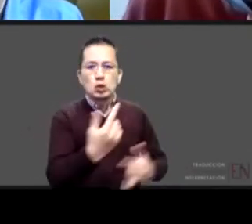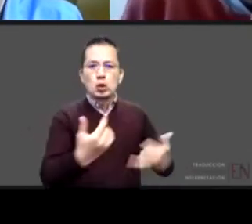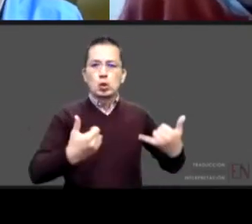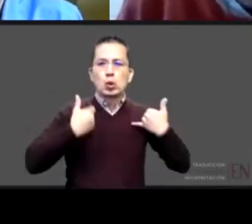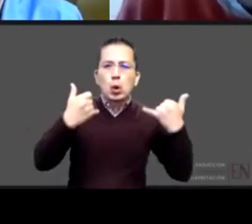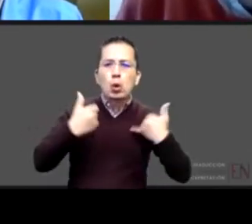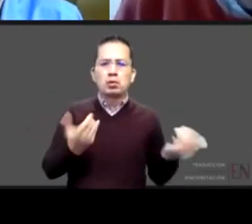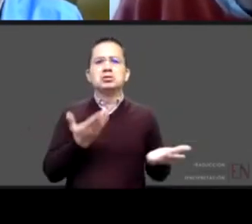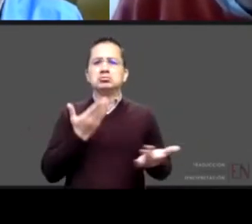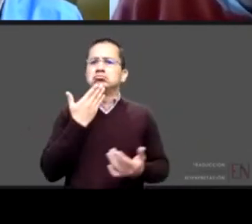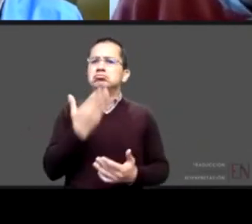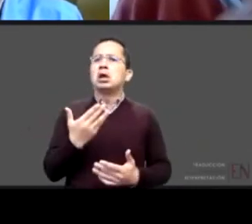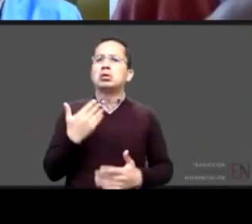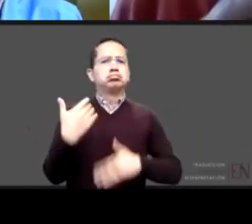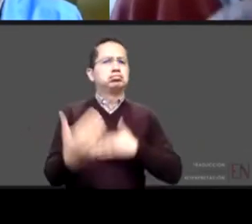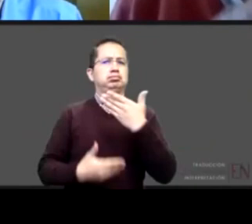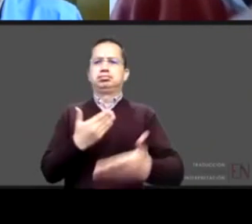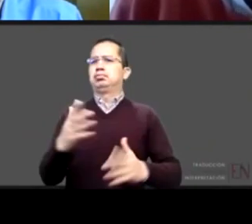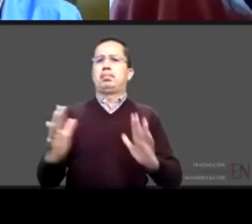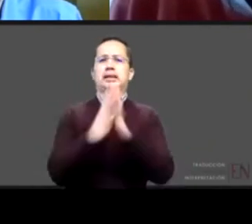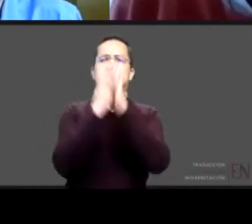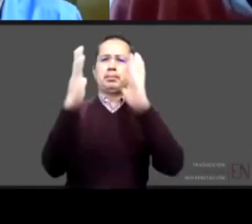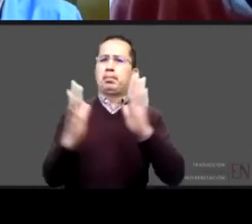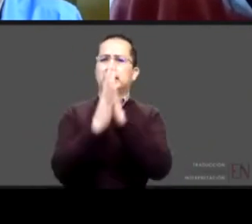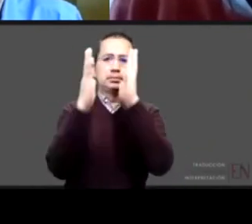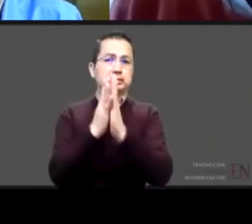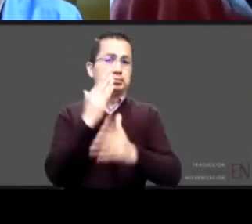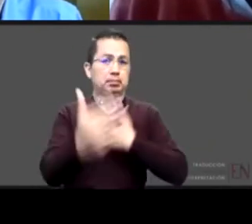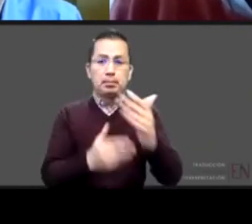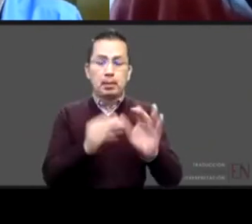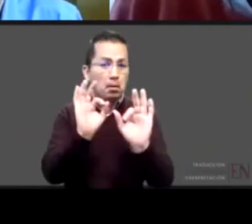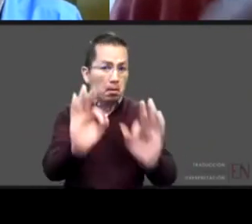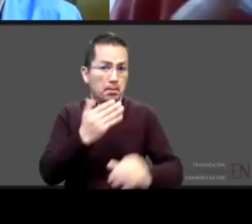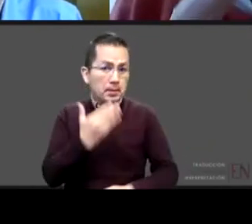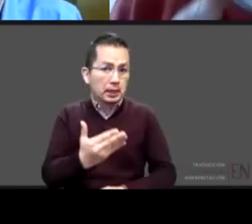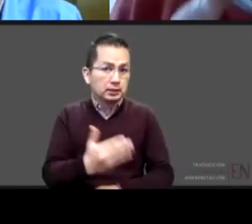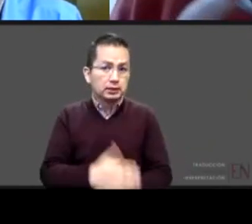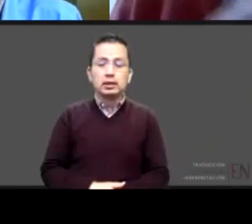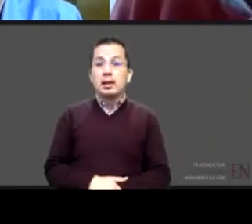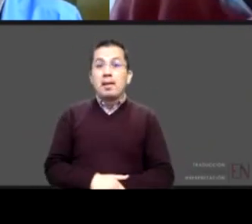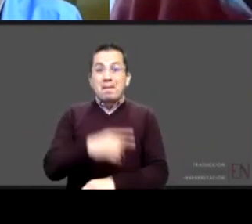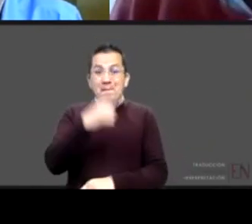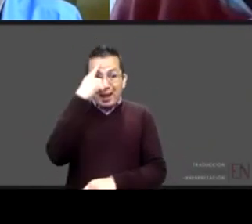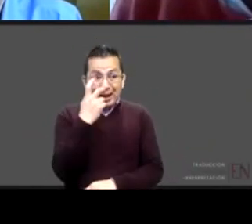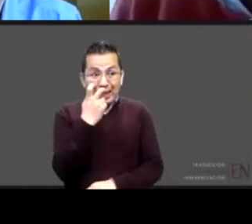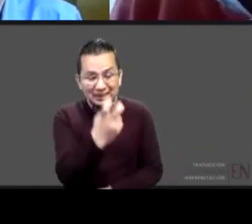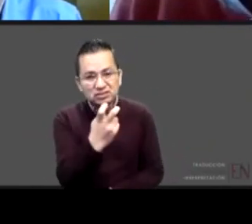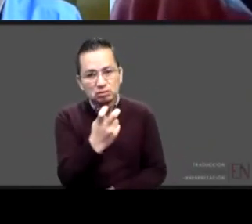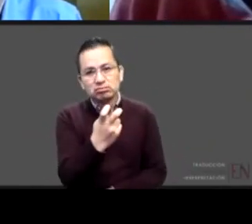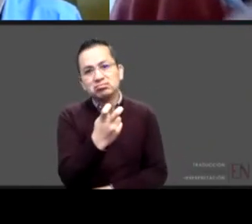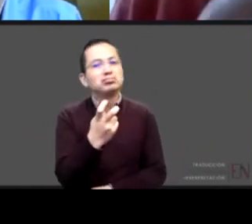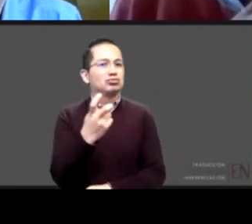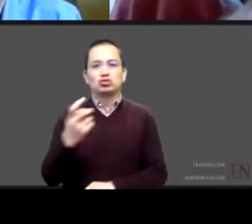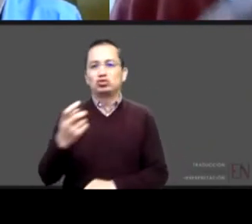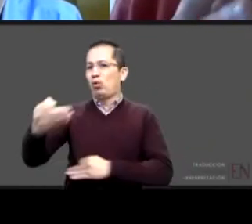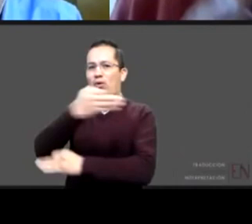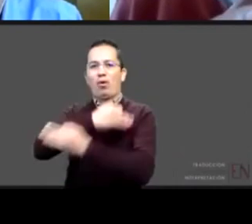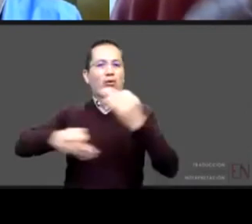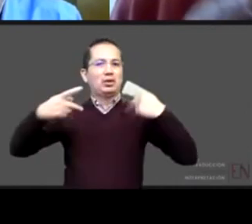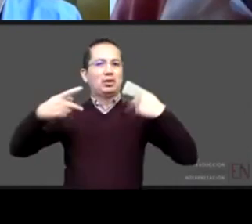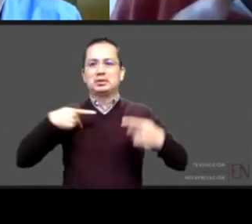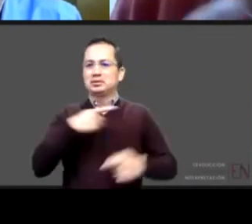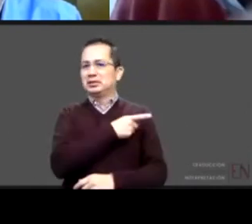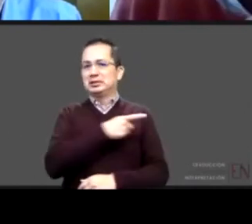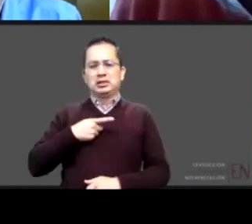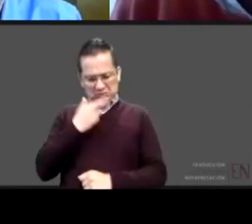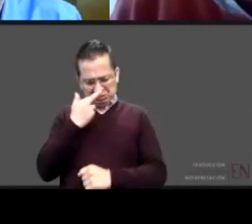la participación. Y en esta tarea deberíamos estar comprometidos todos, niños,